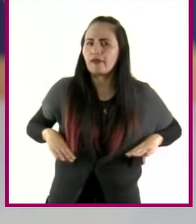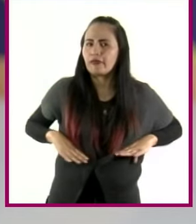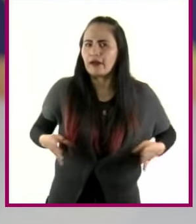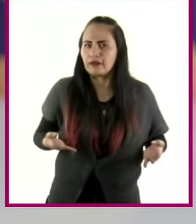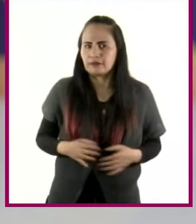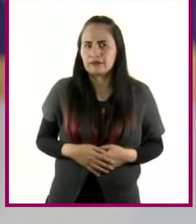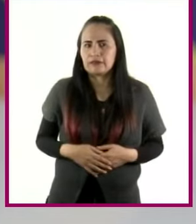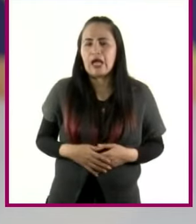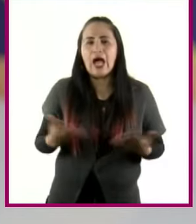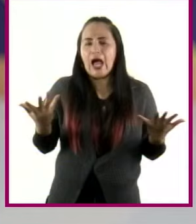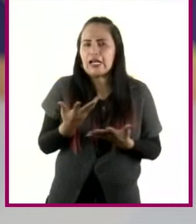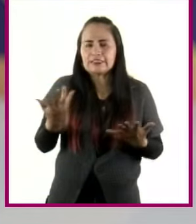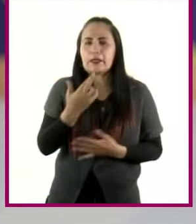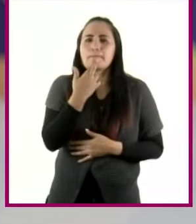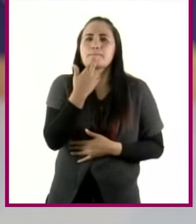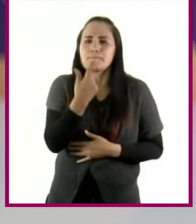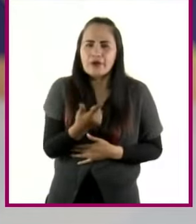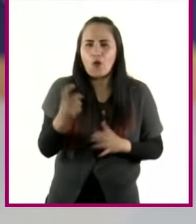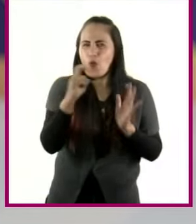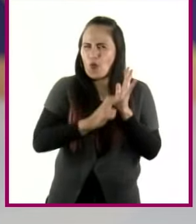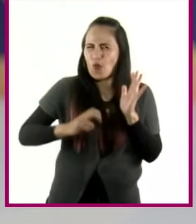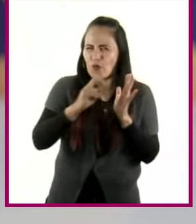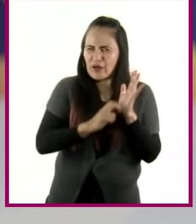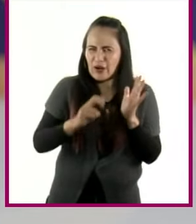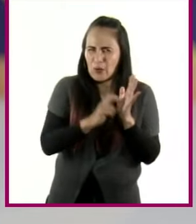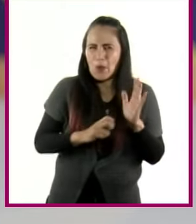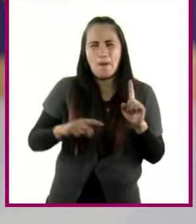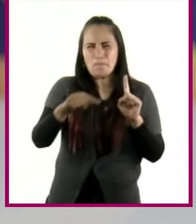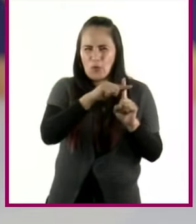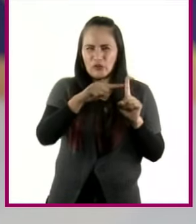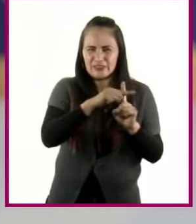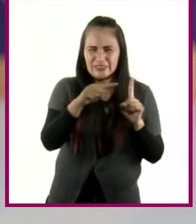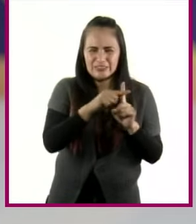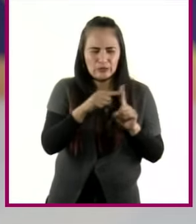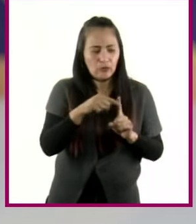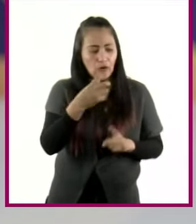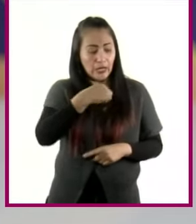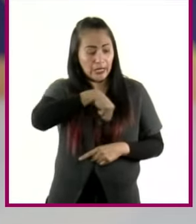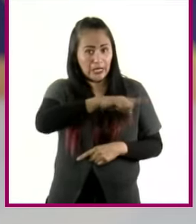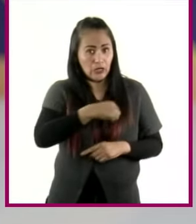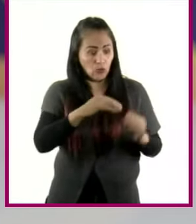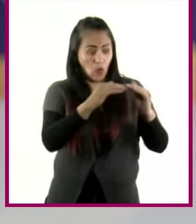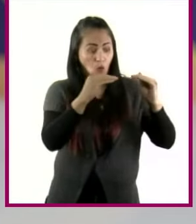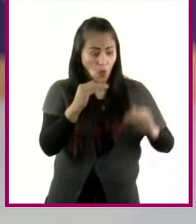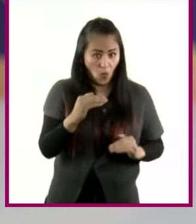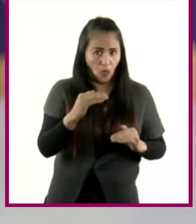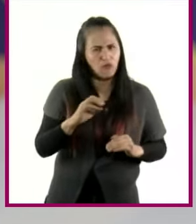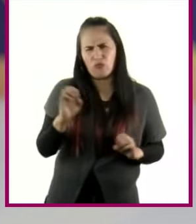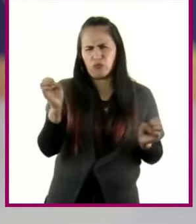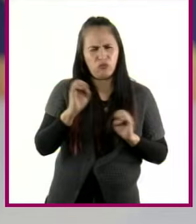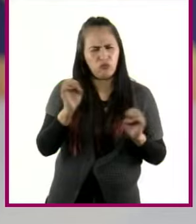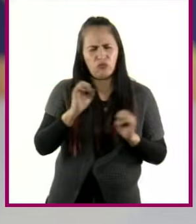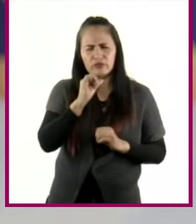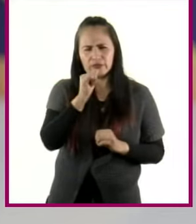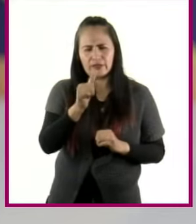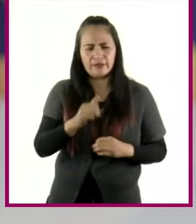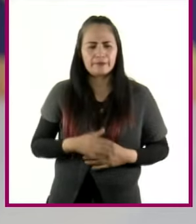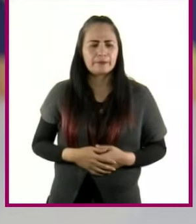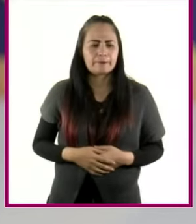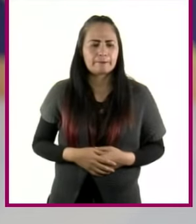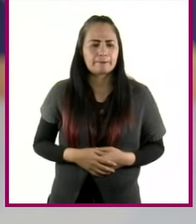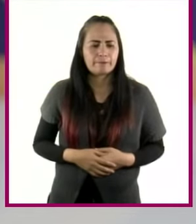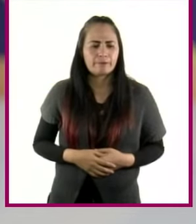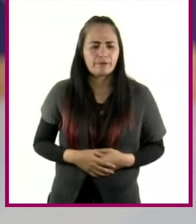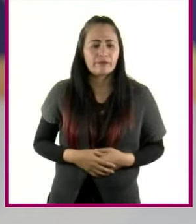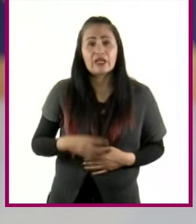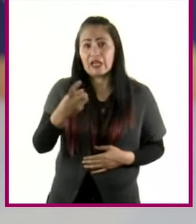que nos vuelva más dignos y no algo que nos haría ver a los demás como inferiores o subordinados a nosotros. De eso se